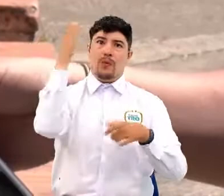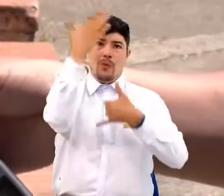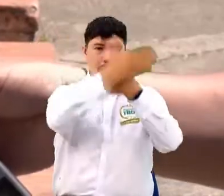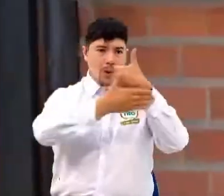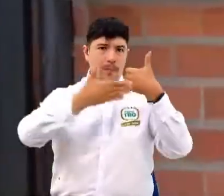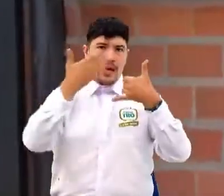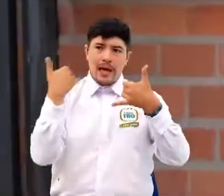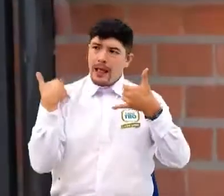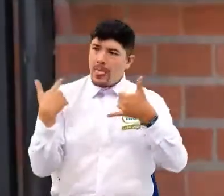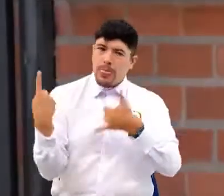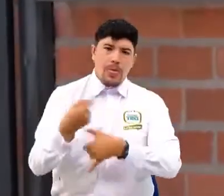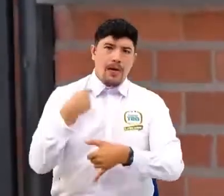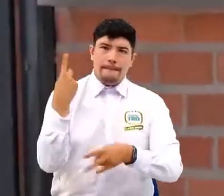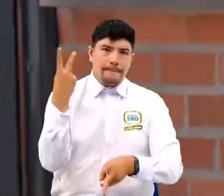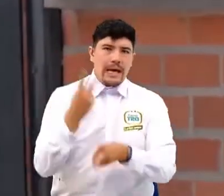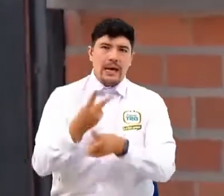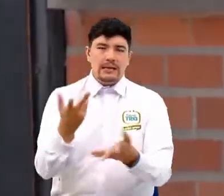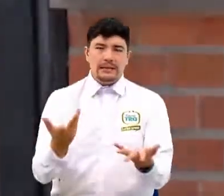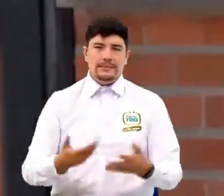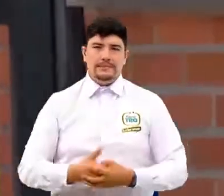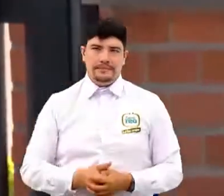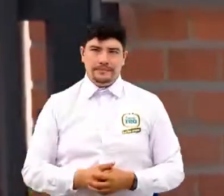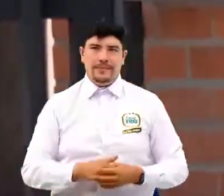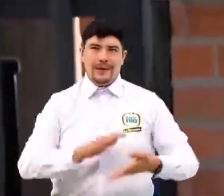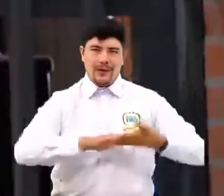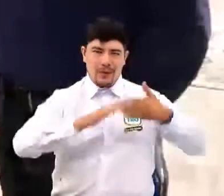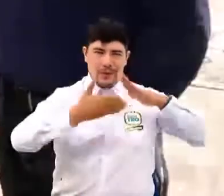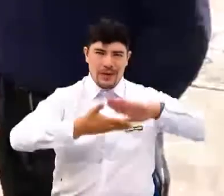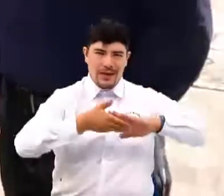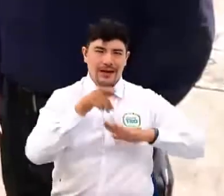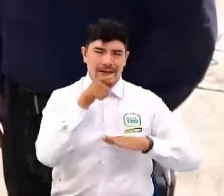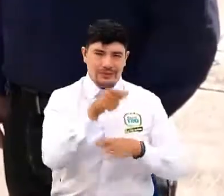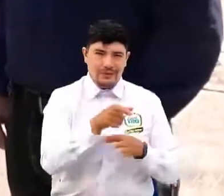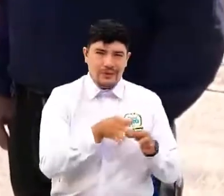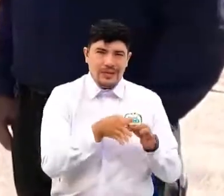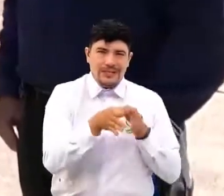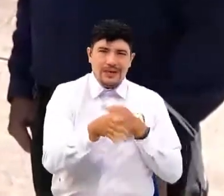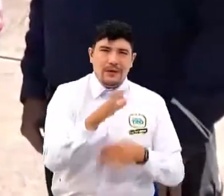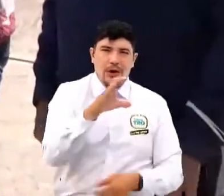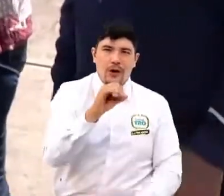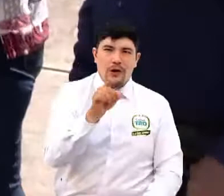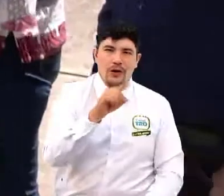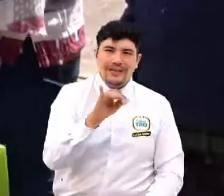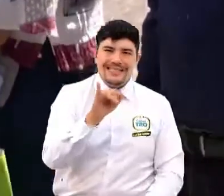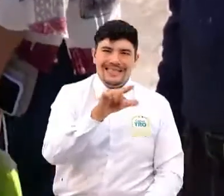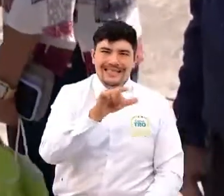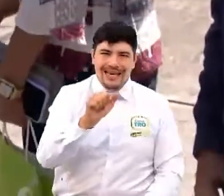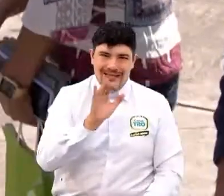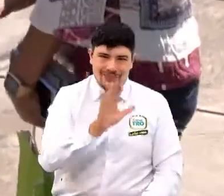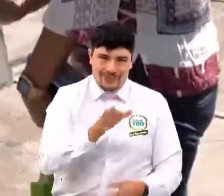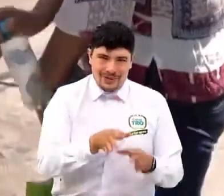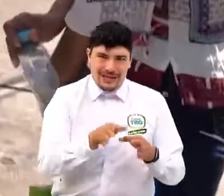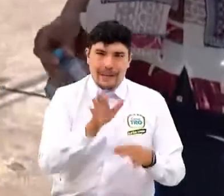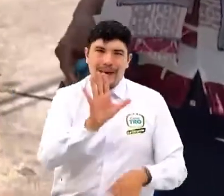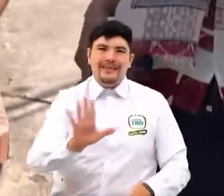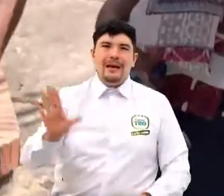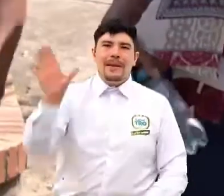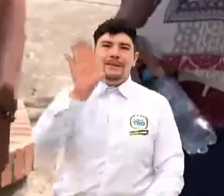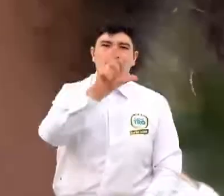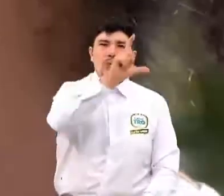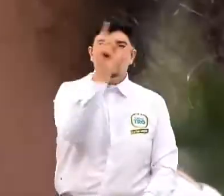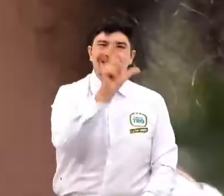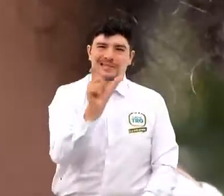ningún momento. La comunidad de su pueblo natal, Costillas, en el Cesar, también está a la espera de la llegada de los restos mortales de Ludari,